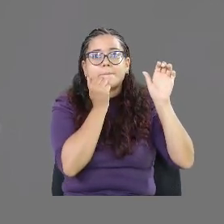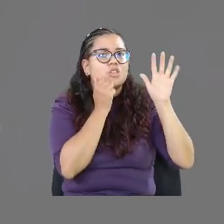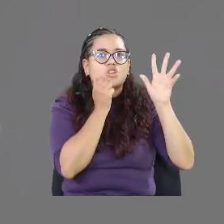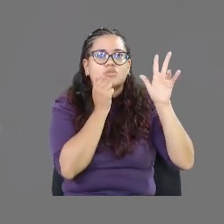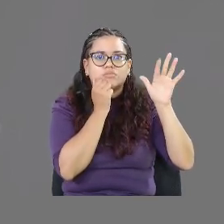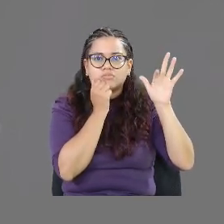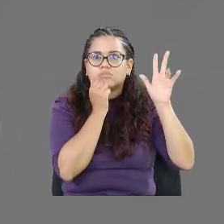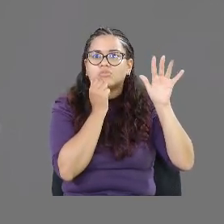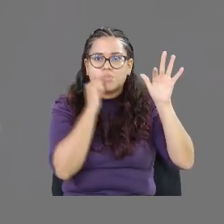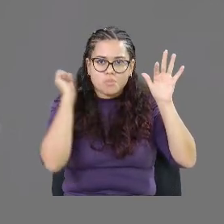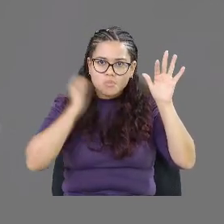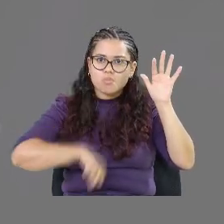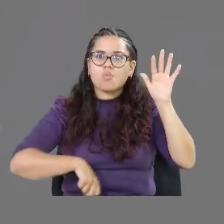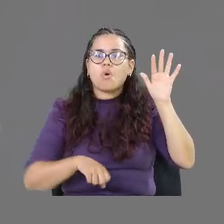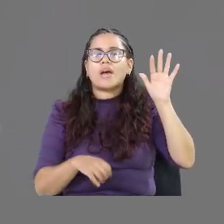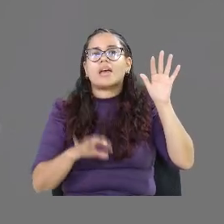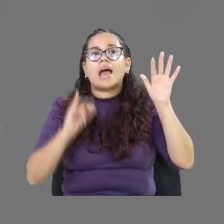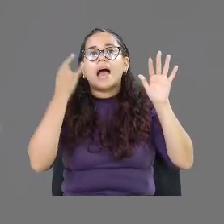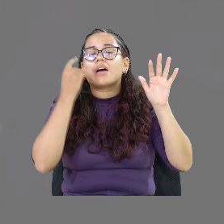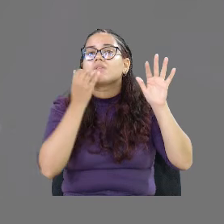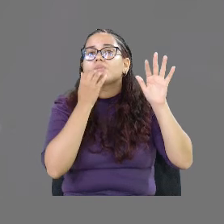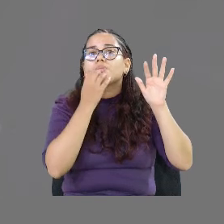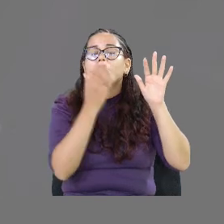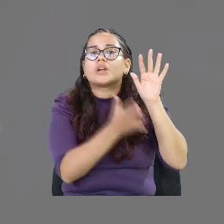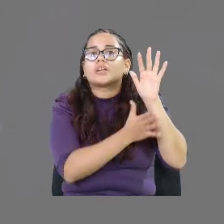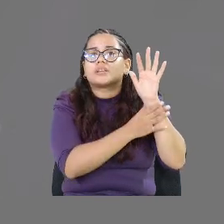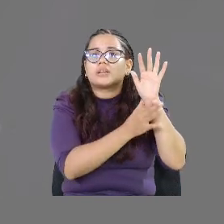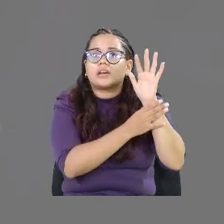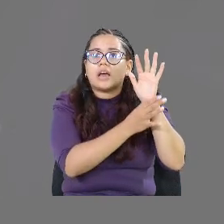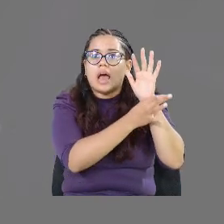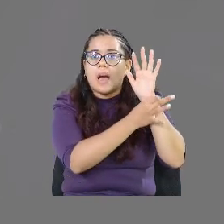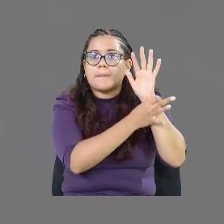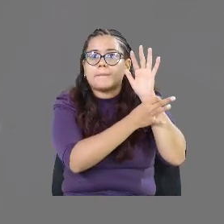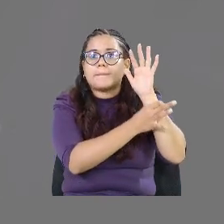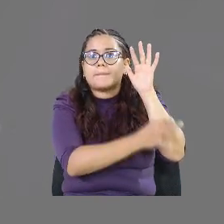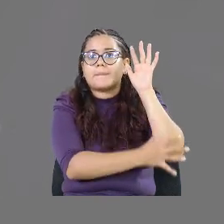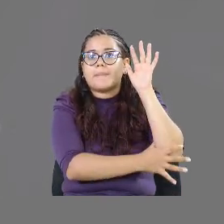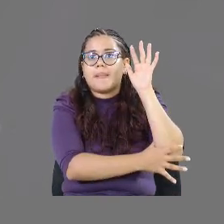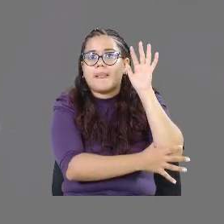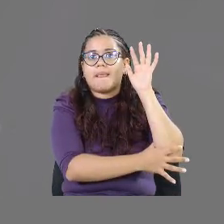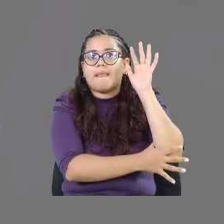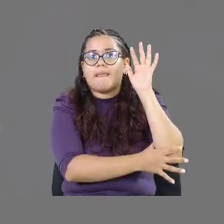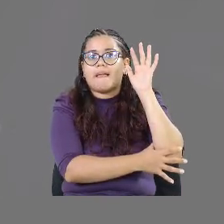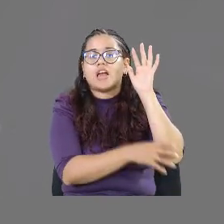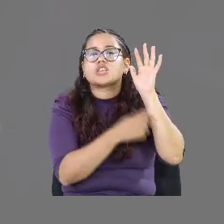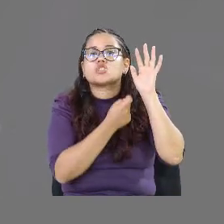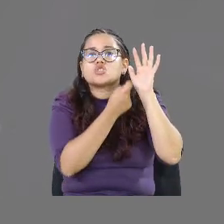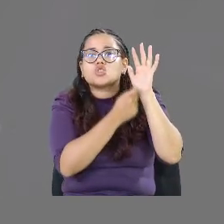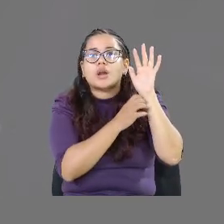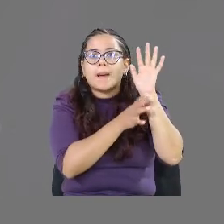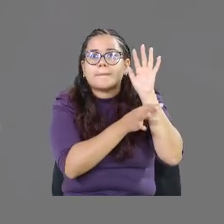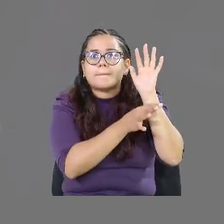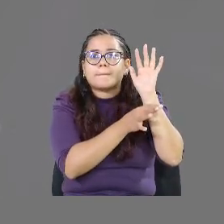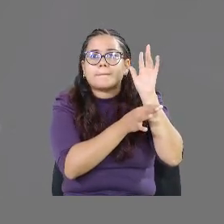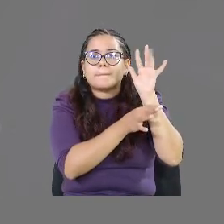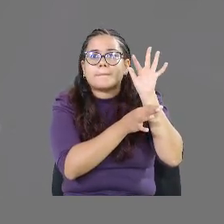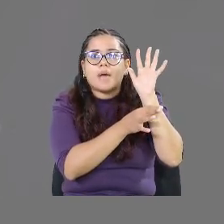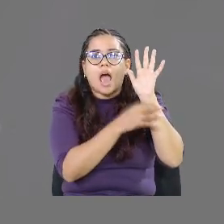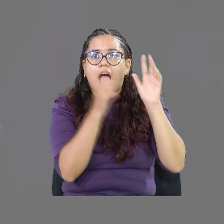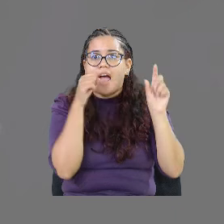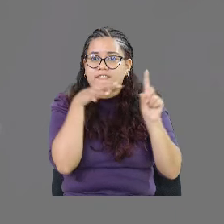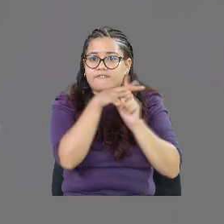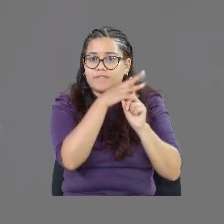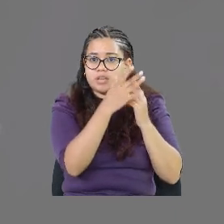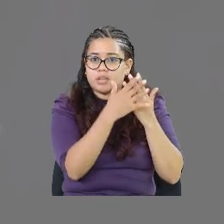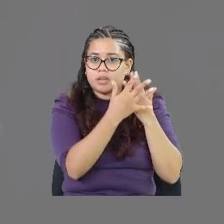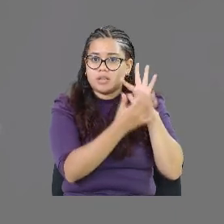es el caso. Si por ejemplo en este caso es una fractura cerca de la muñeca, pues no nos va a afectar mucho el